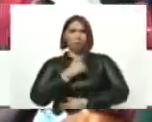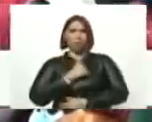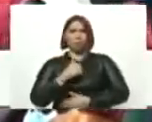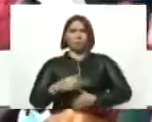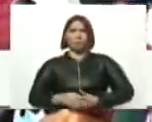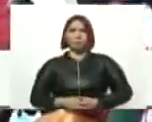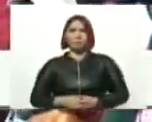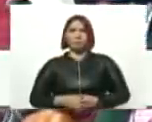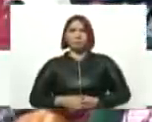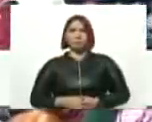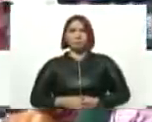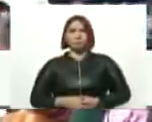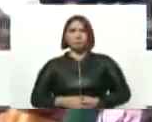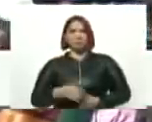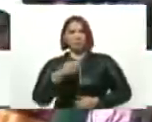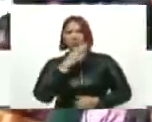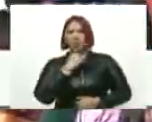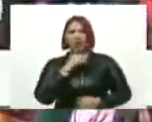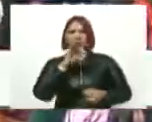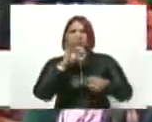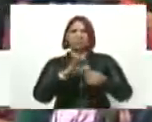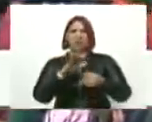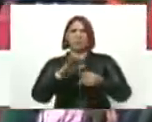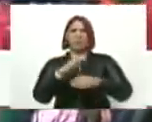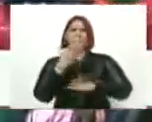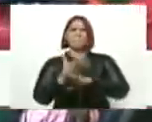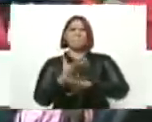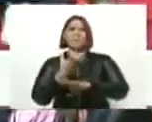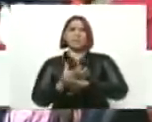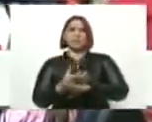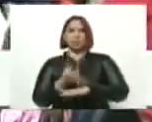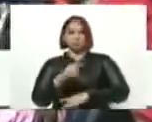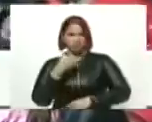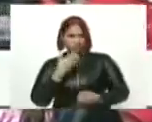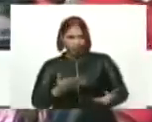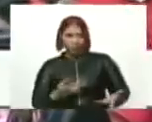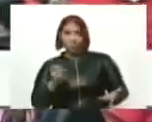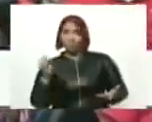En sitio no, eso no se da ahí. No siembres piña, que eso no se da. No se da.